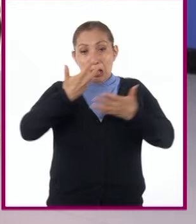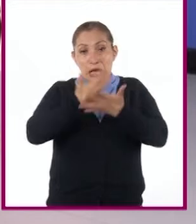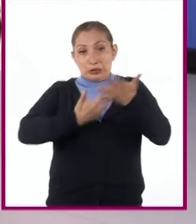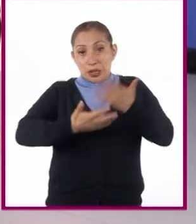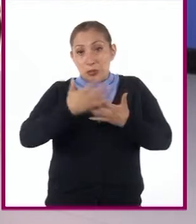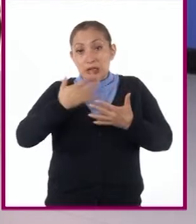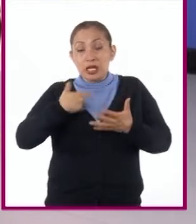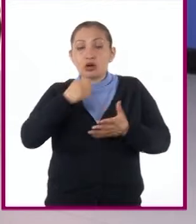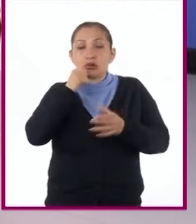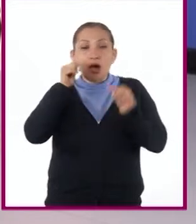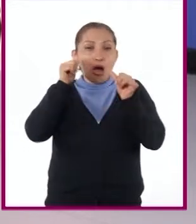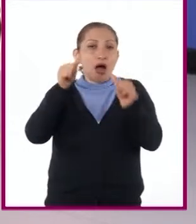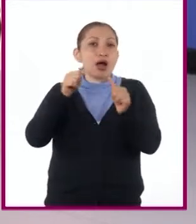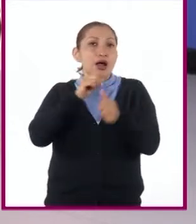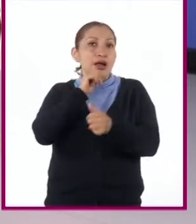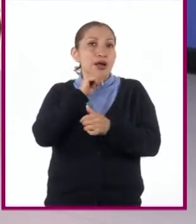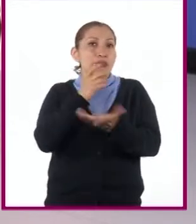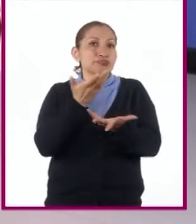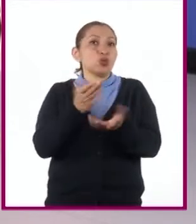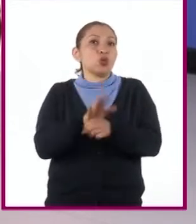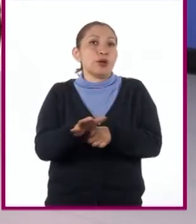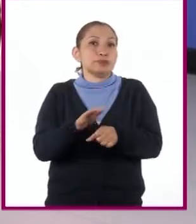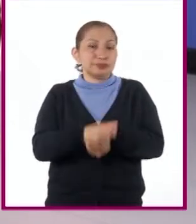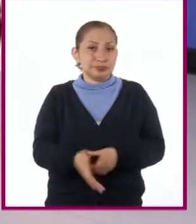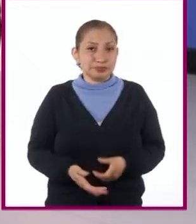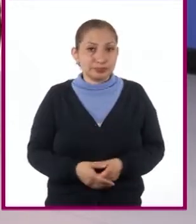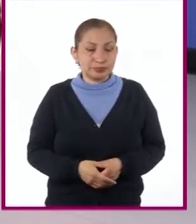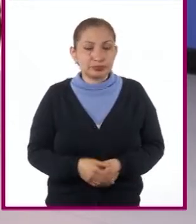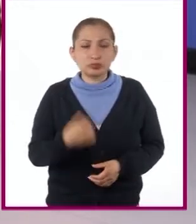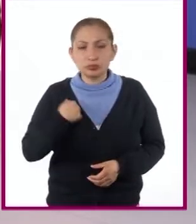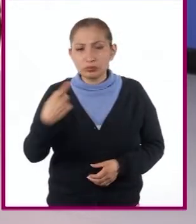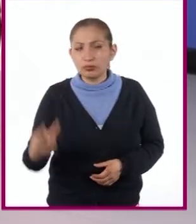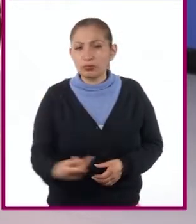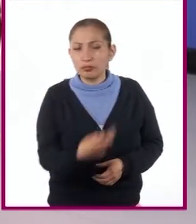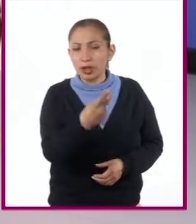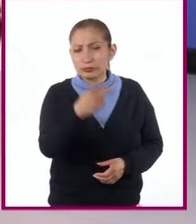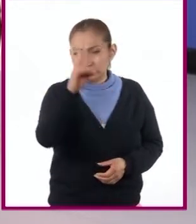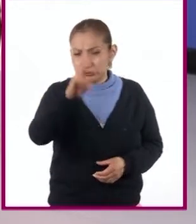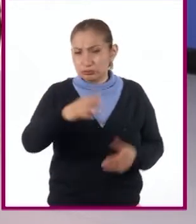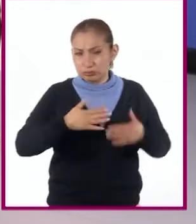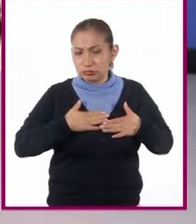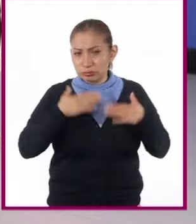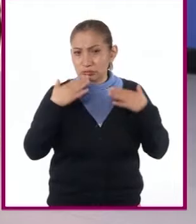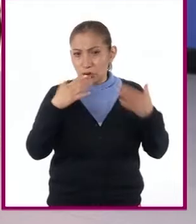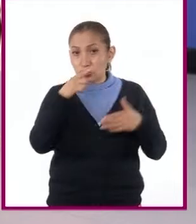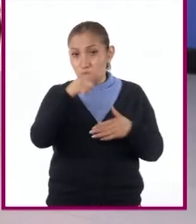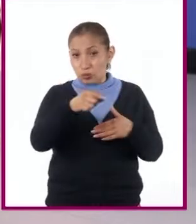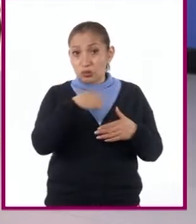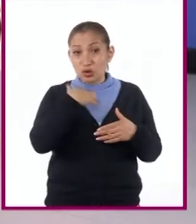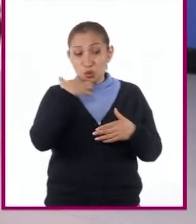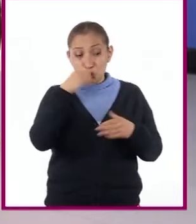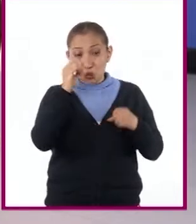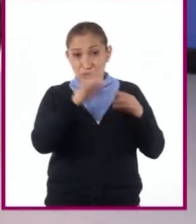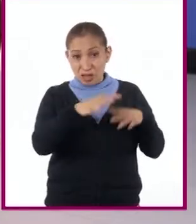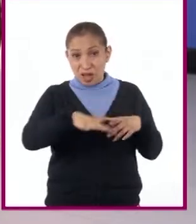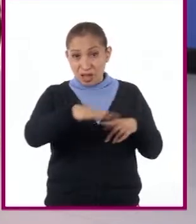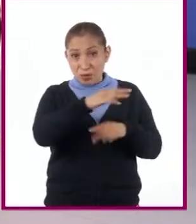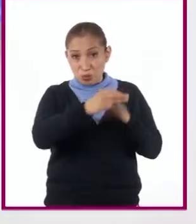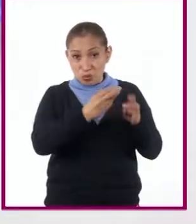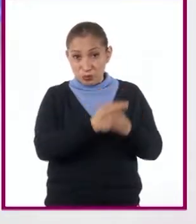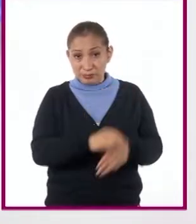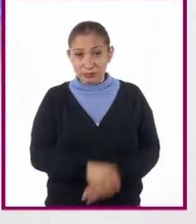y lo que dejamos de hacer. Por ello, te quiero hacer una pregunta. Francamente, ¿tú contaminas nuestro